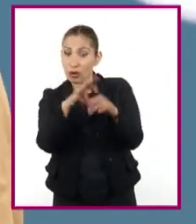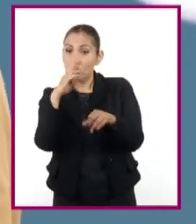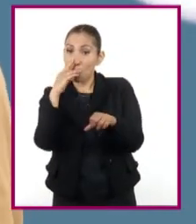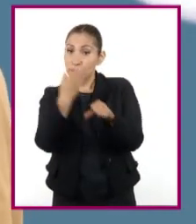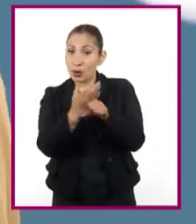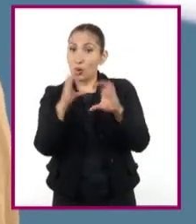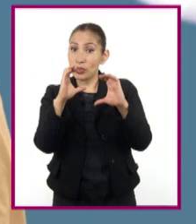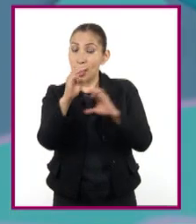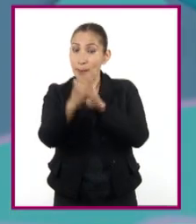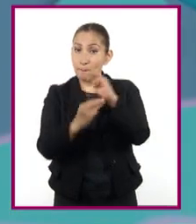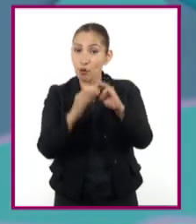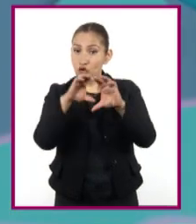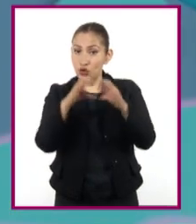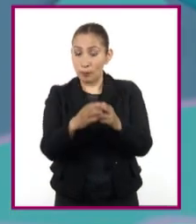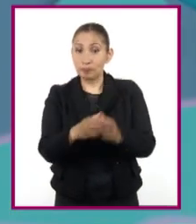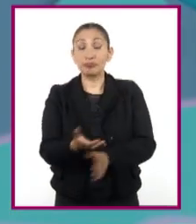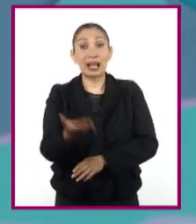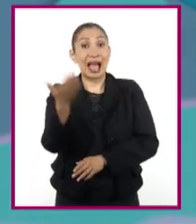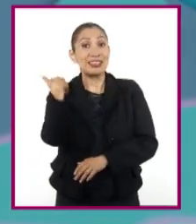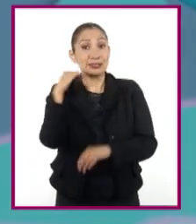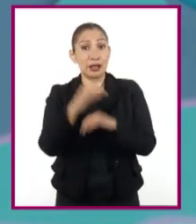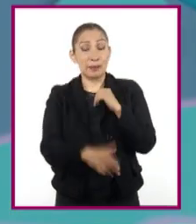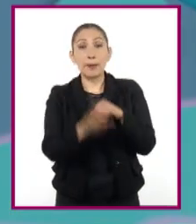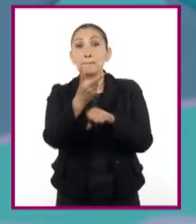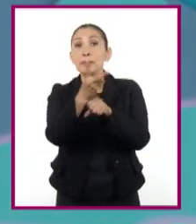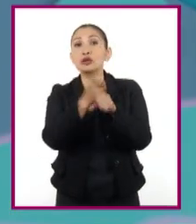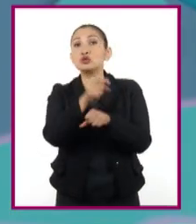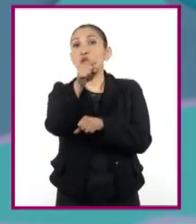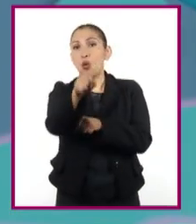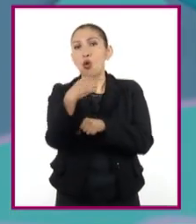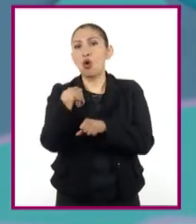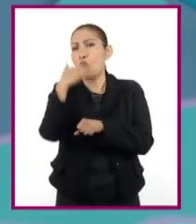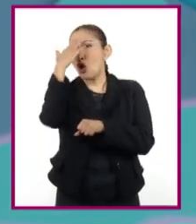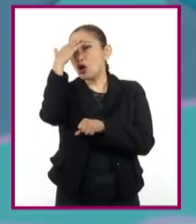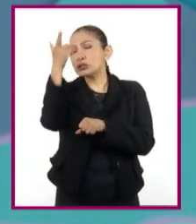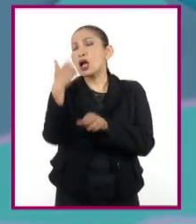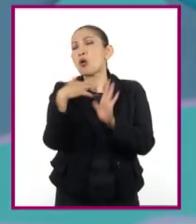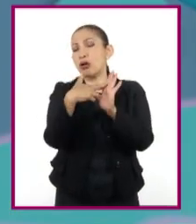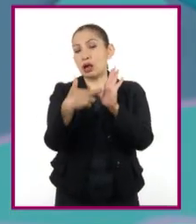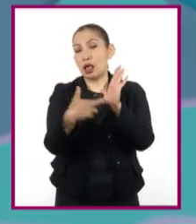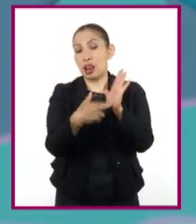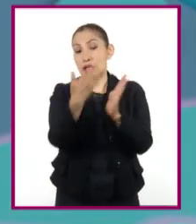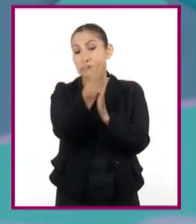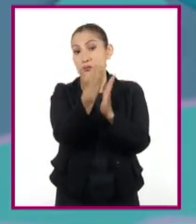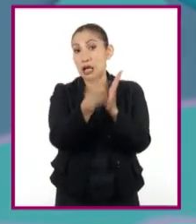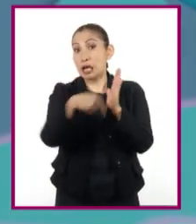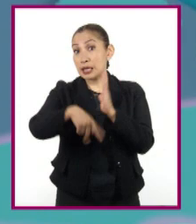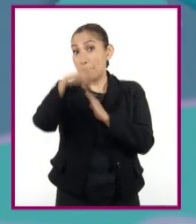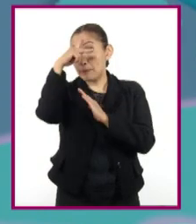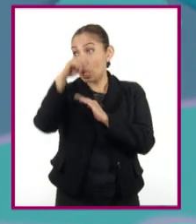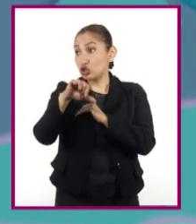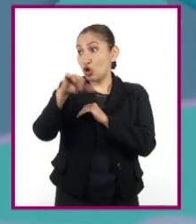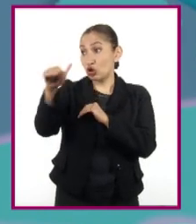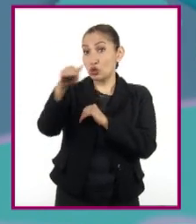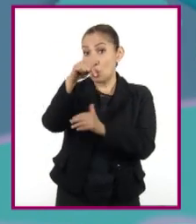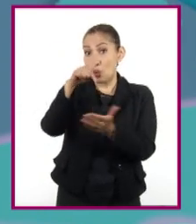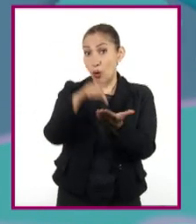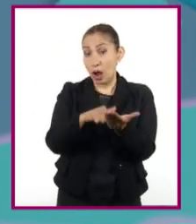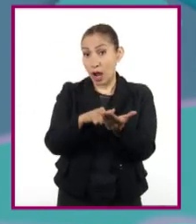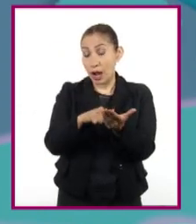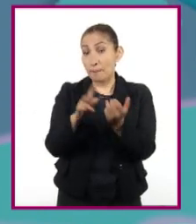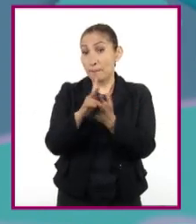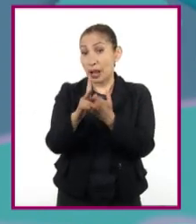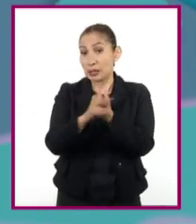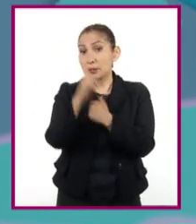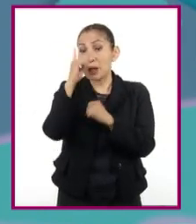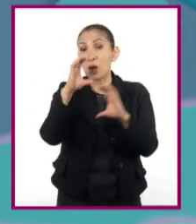responsabilidad con el planeta. Antes de concluir, los invitamos a que sigan conociendo las medidas que se toman en México y en otras partes del mundo